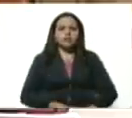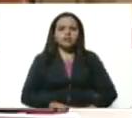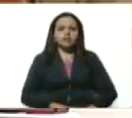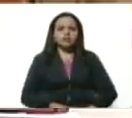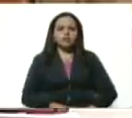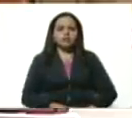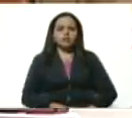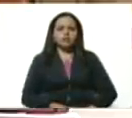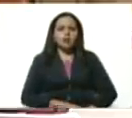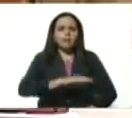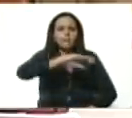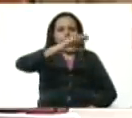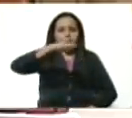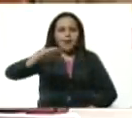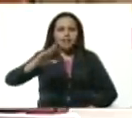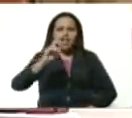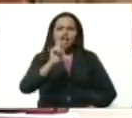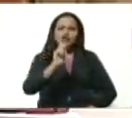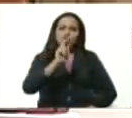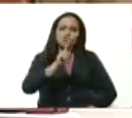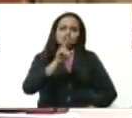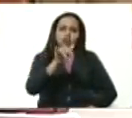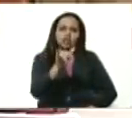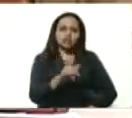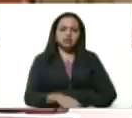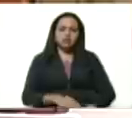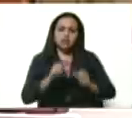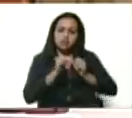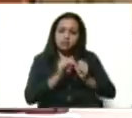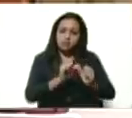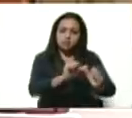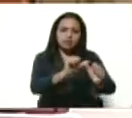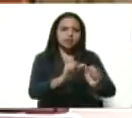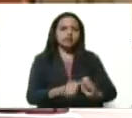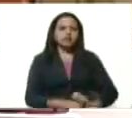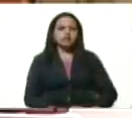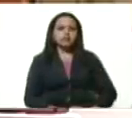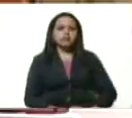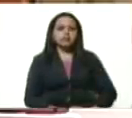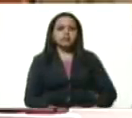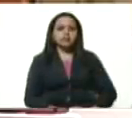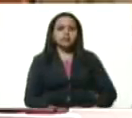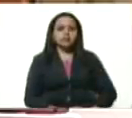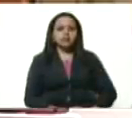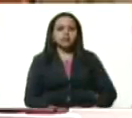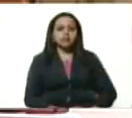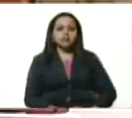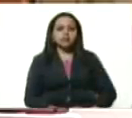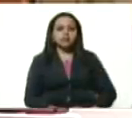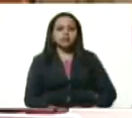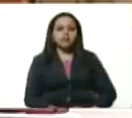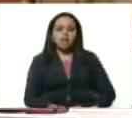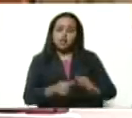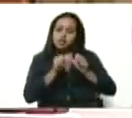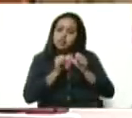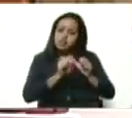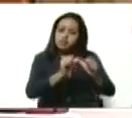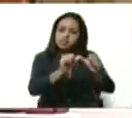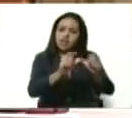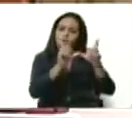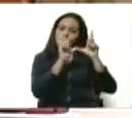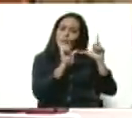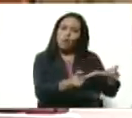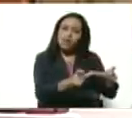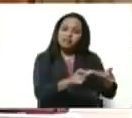los valles del tuy se mantiene en los altos mirandinos la zona metropolitana el eje metropolitano se mantienen en